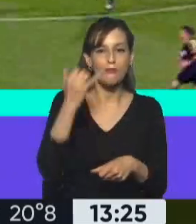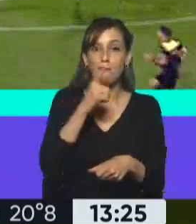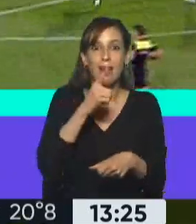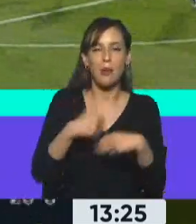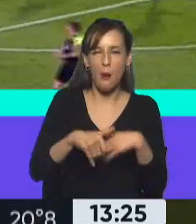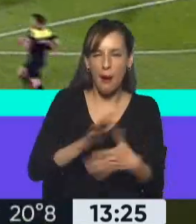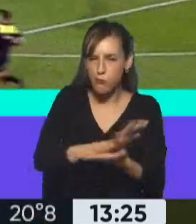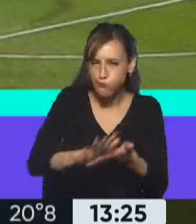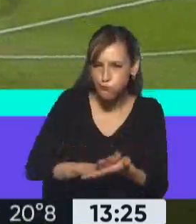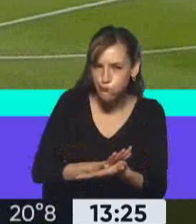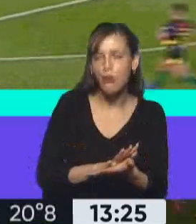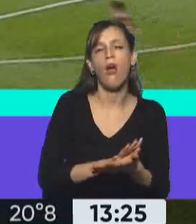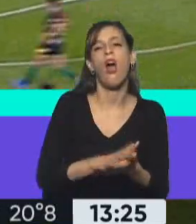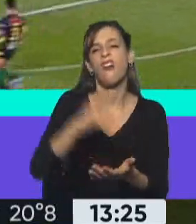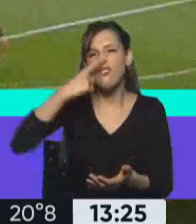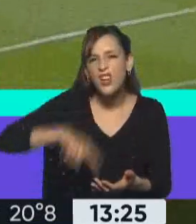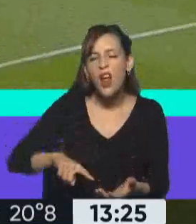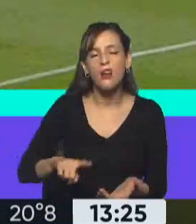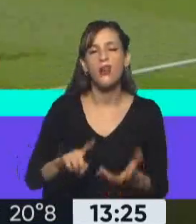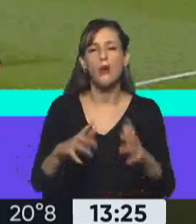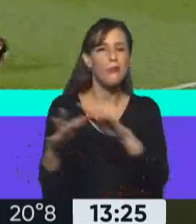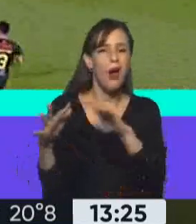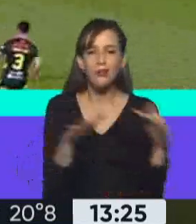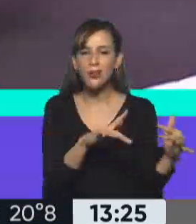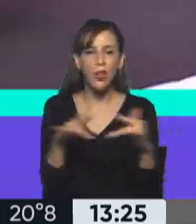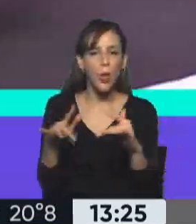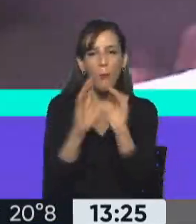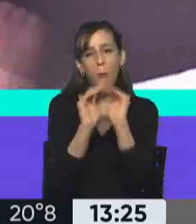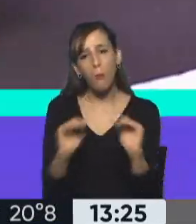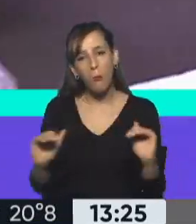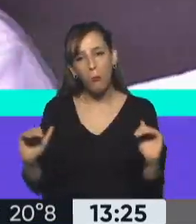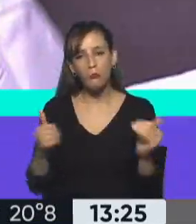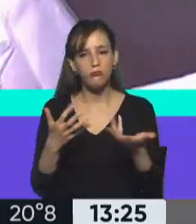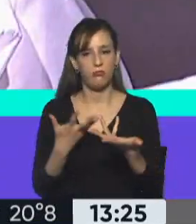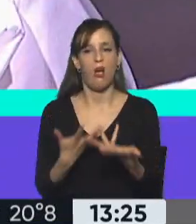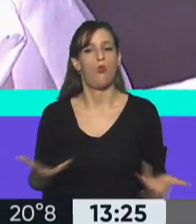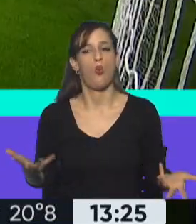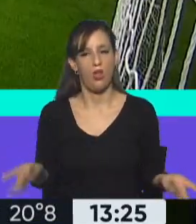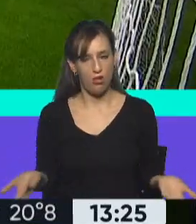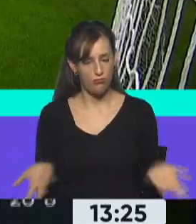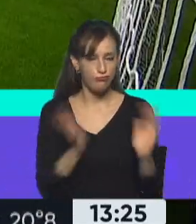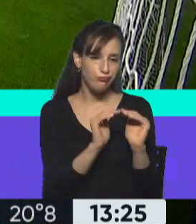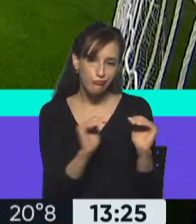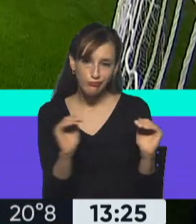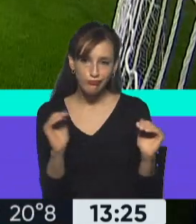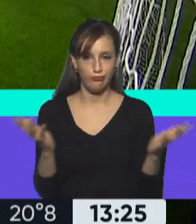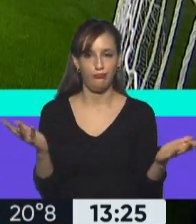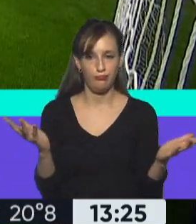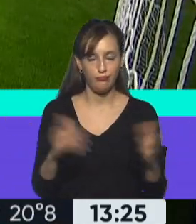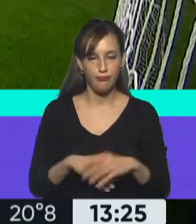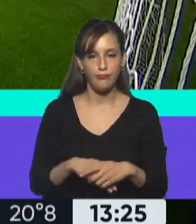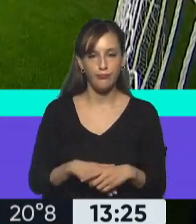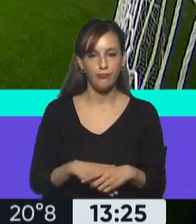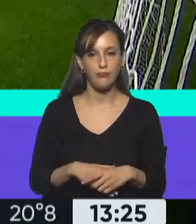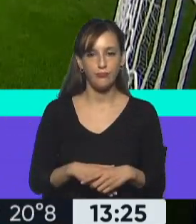después un aburrido partido, en donde, claro, si no me viniste a buscar, obviamente Defensa no iba a salir, pegó una